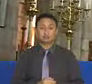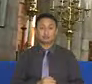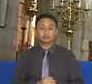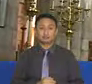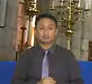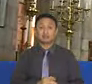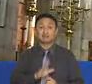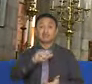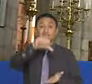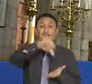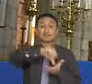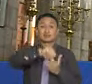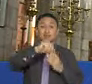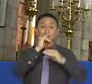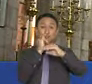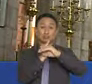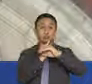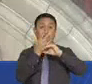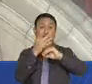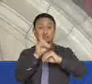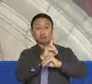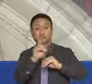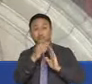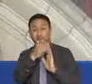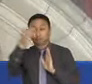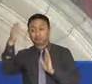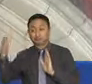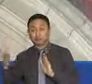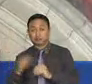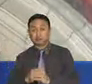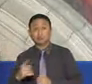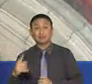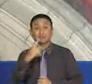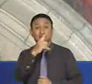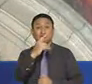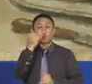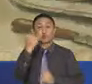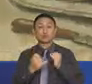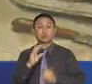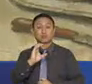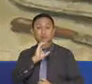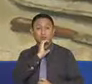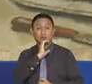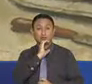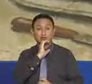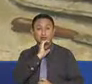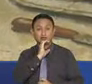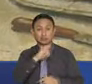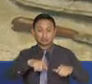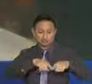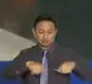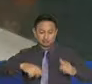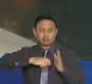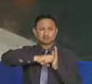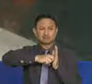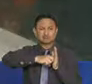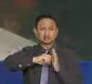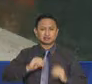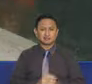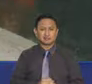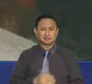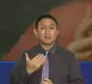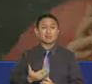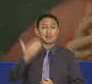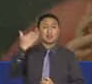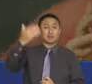la nave central de la Catedral a la derecha del retablo mayor hay un Lienzo con la última cena y el plato Central es un historiadores